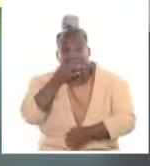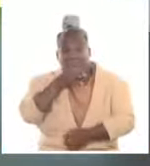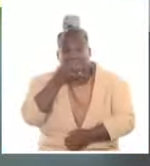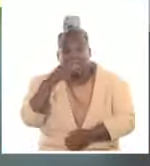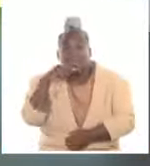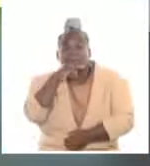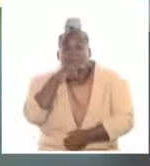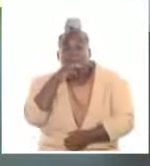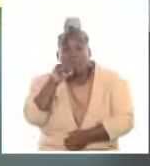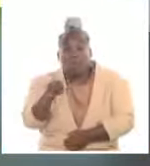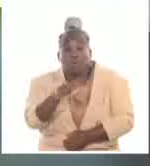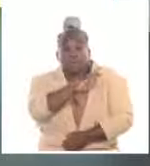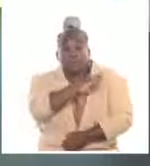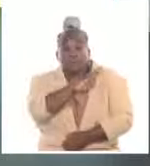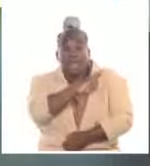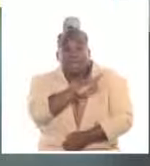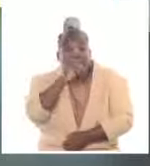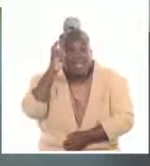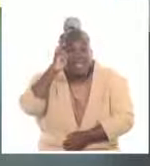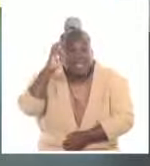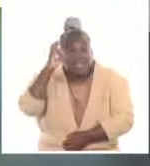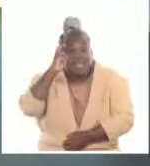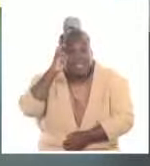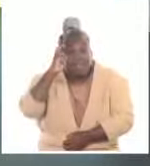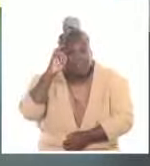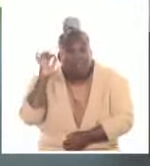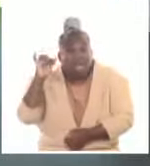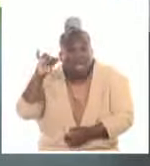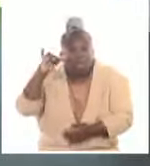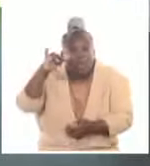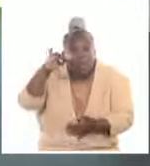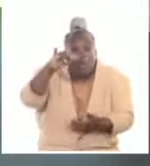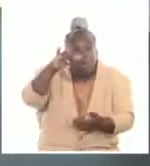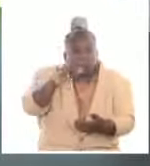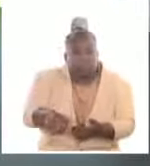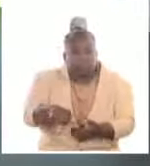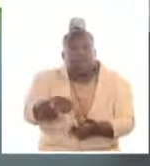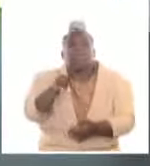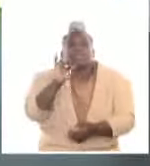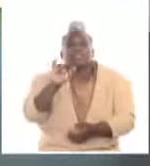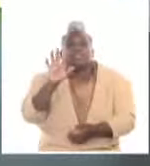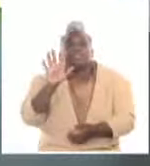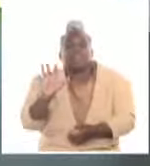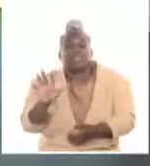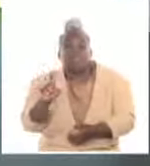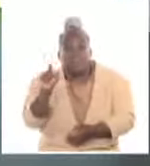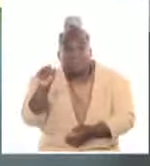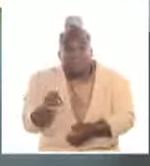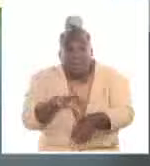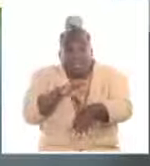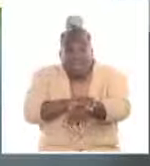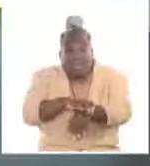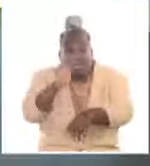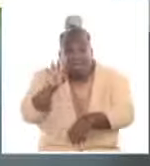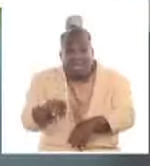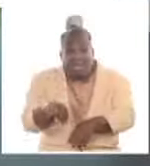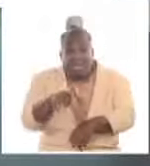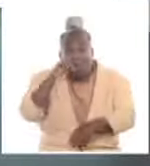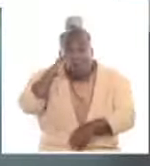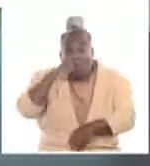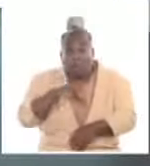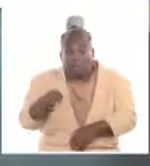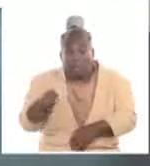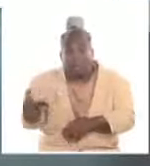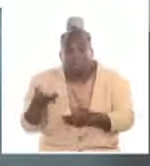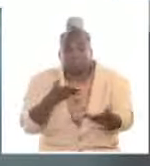responsabilizó hoy a Kiev del derribo de un avión ruso que transportaba 65 prisioneros ucranianos para un intercambio, los